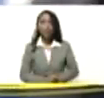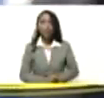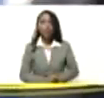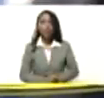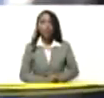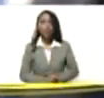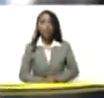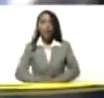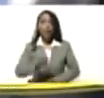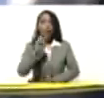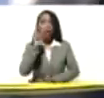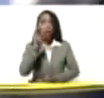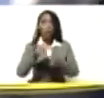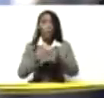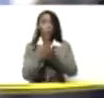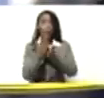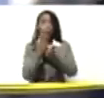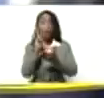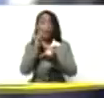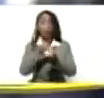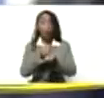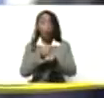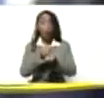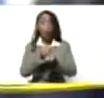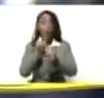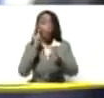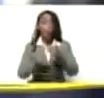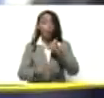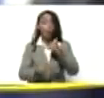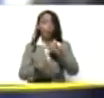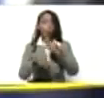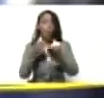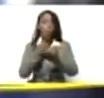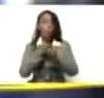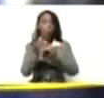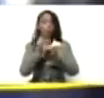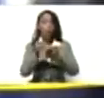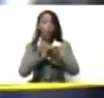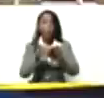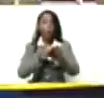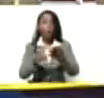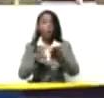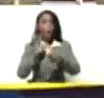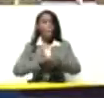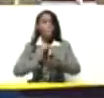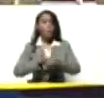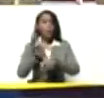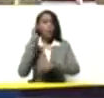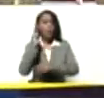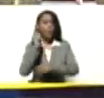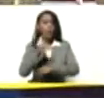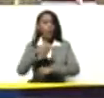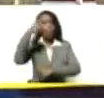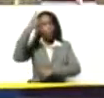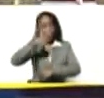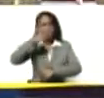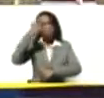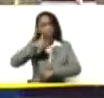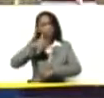a las 2 de la madrugada llegaron los últimos documentos porque es una tarea muy seria